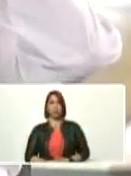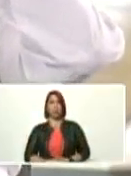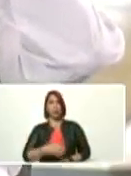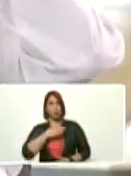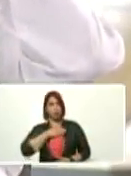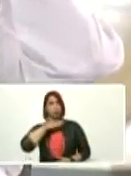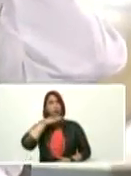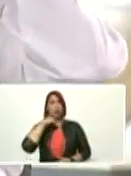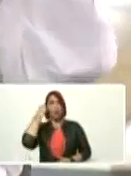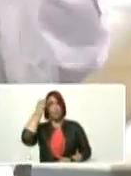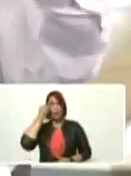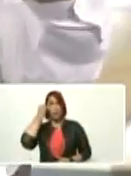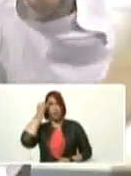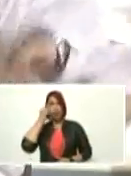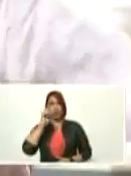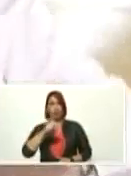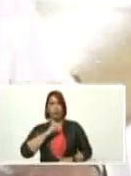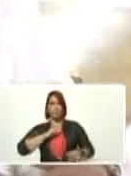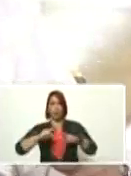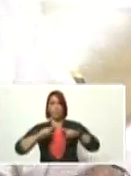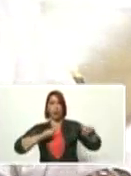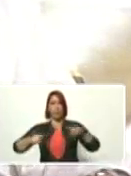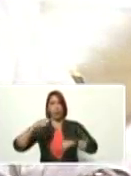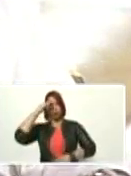Suficiente pensamiento y doctrina militar.